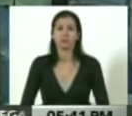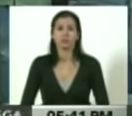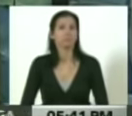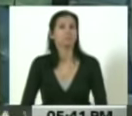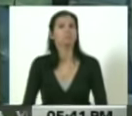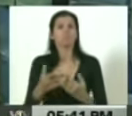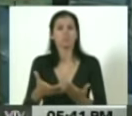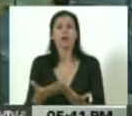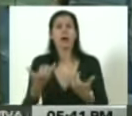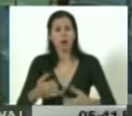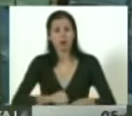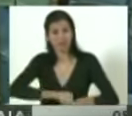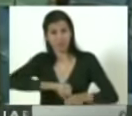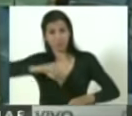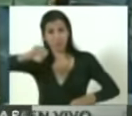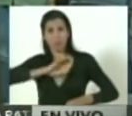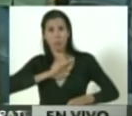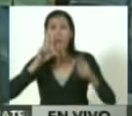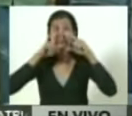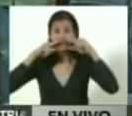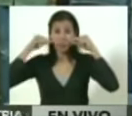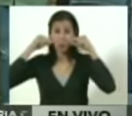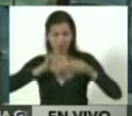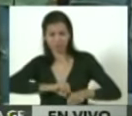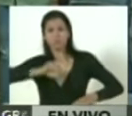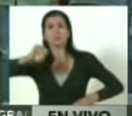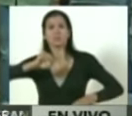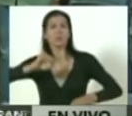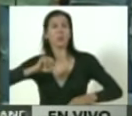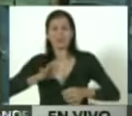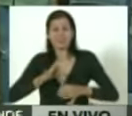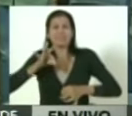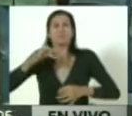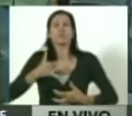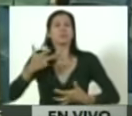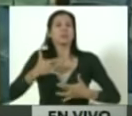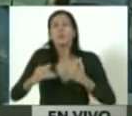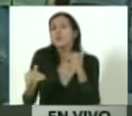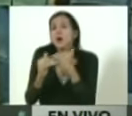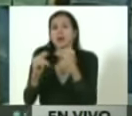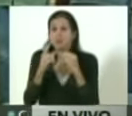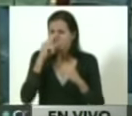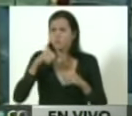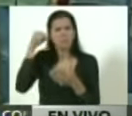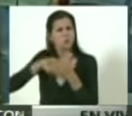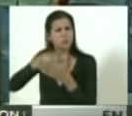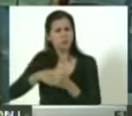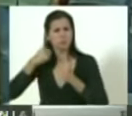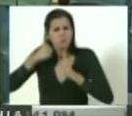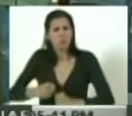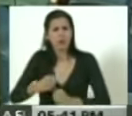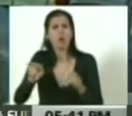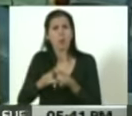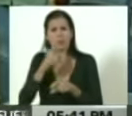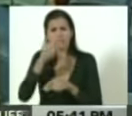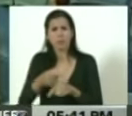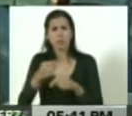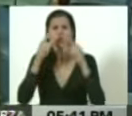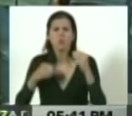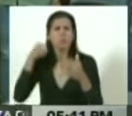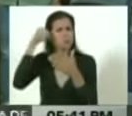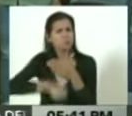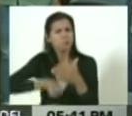sacar la espada de Zamora, el espíritu de Zamora, la moral de Zamora y